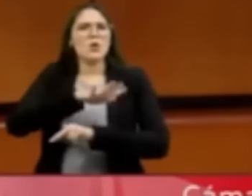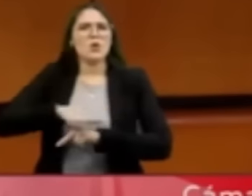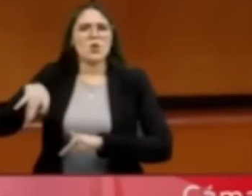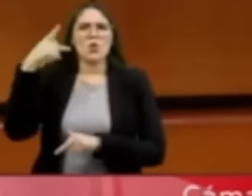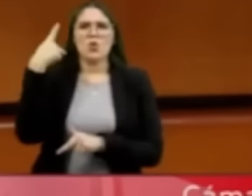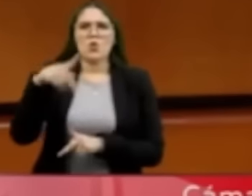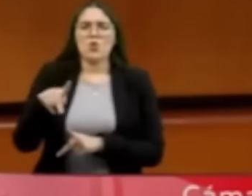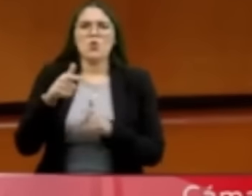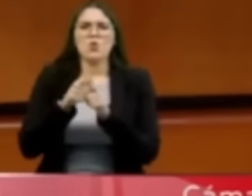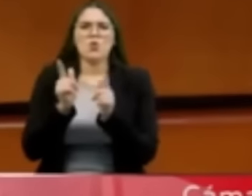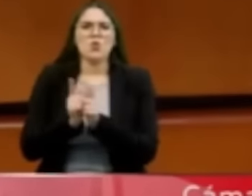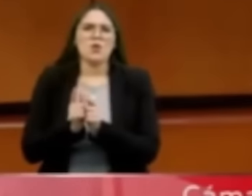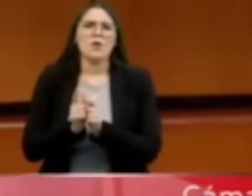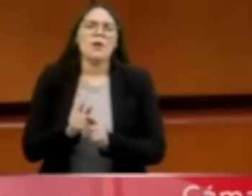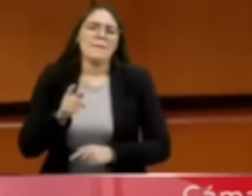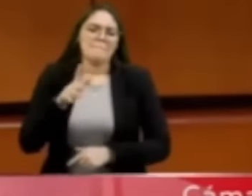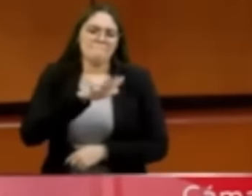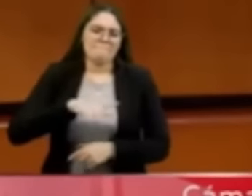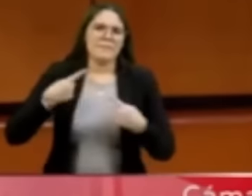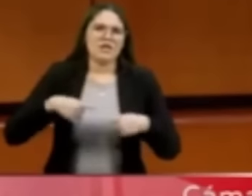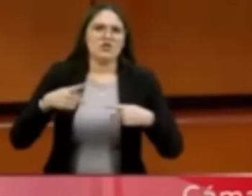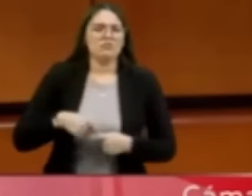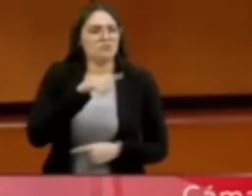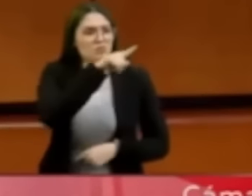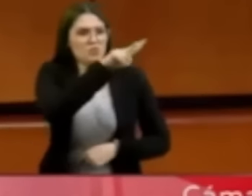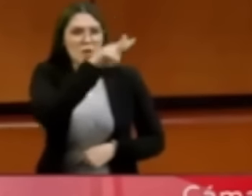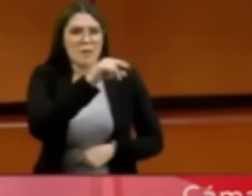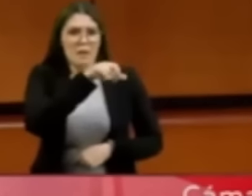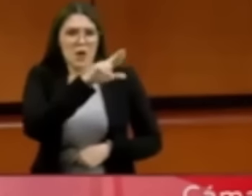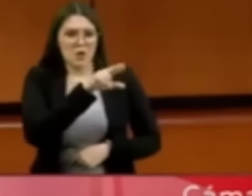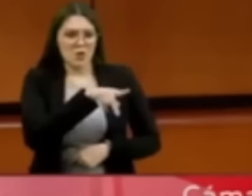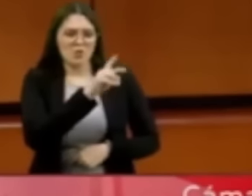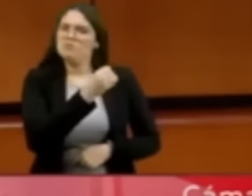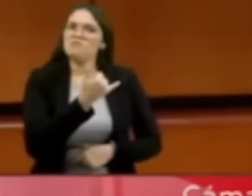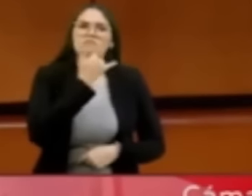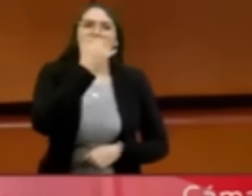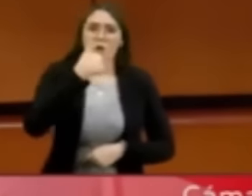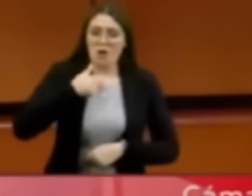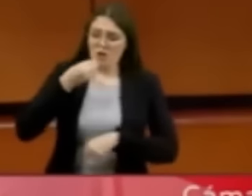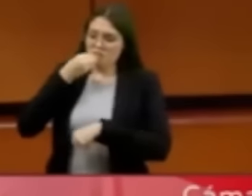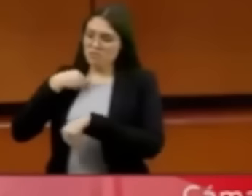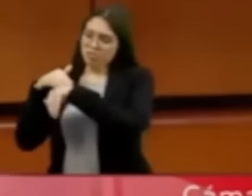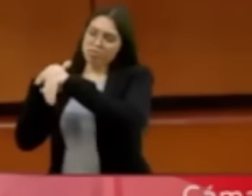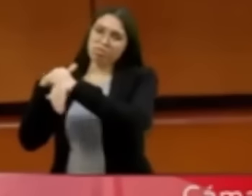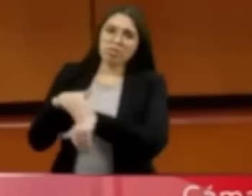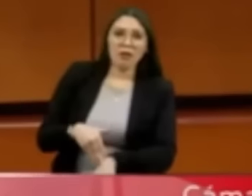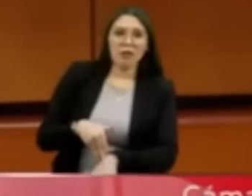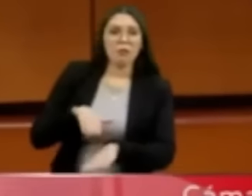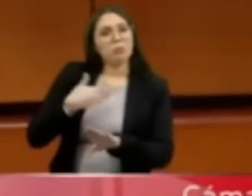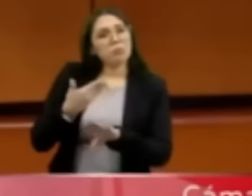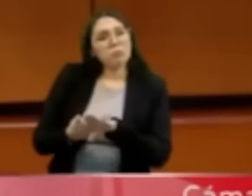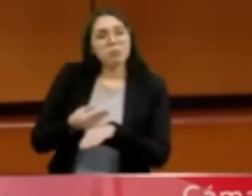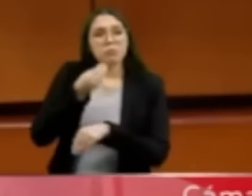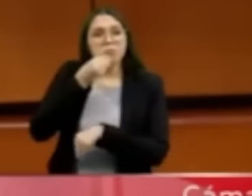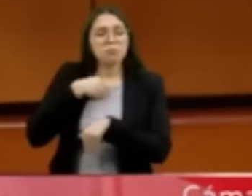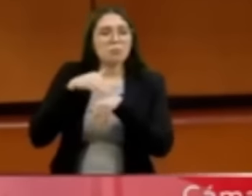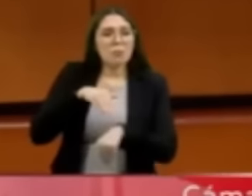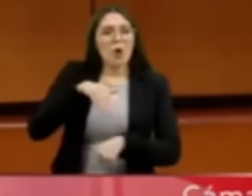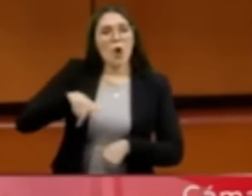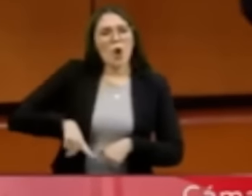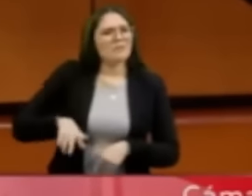equivocas radicalmente, rotundamente. Nunca nos hemos doblado ante nadie, ni ante el gobierno, ni ante nadie. He sido un luchador desde